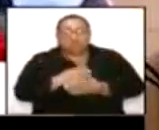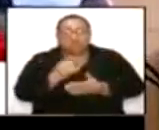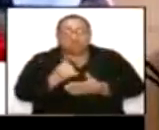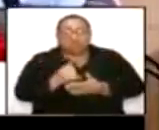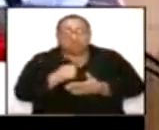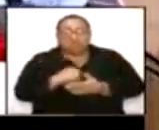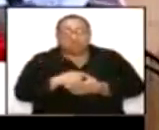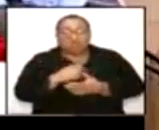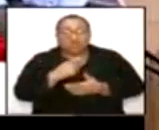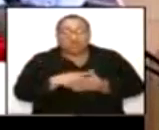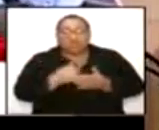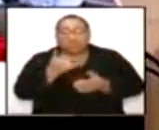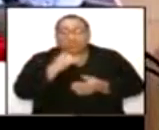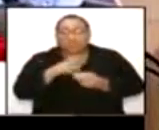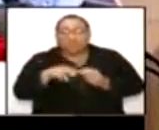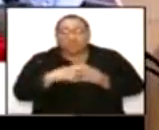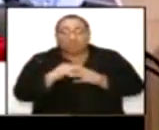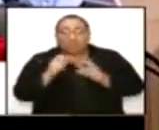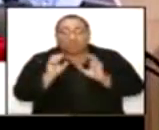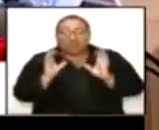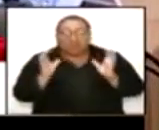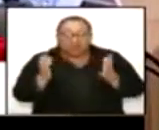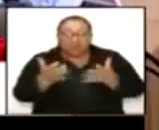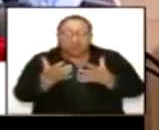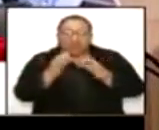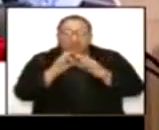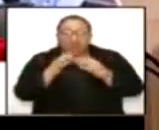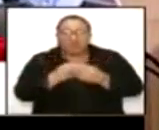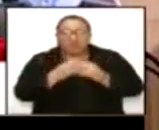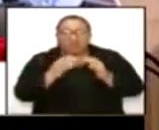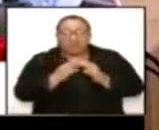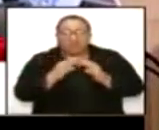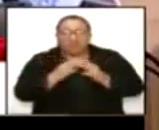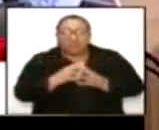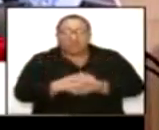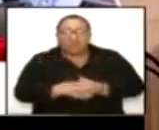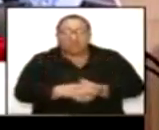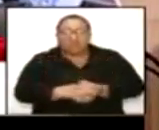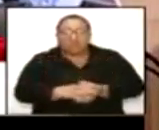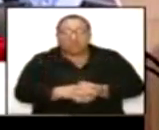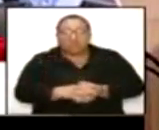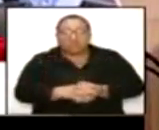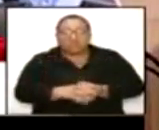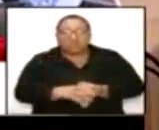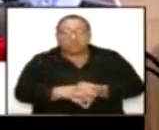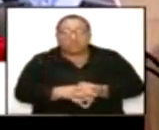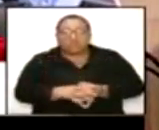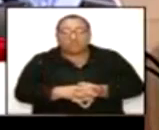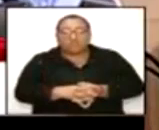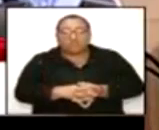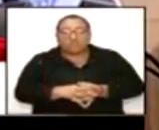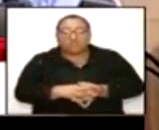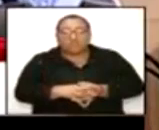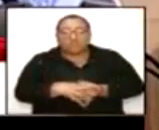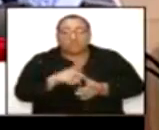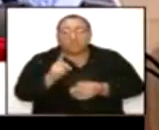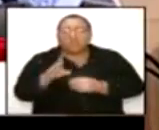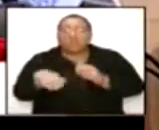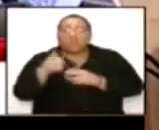ámbito educativo, que ocurre en el ámbito y el entorno familiar, en sus hogares. Y la otra tiene que ver